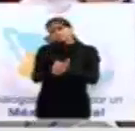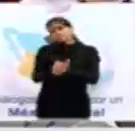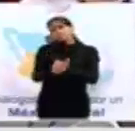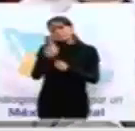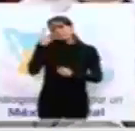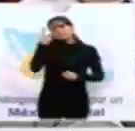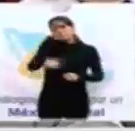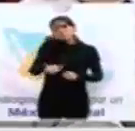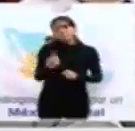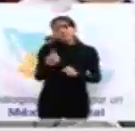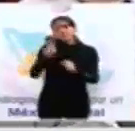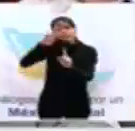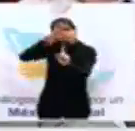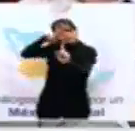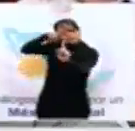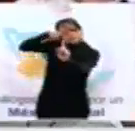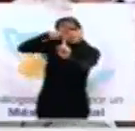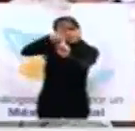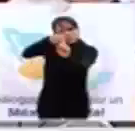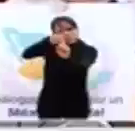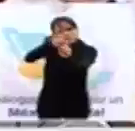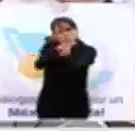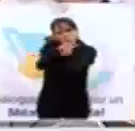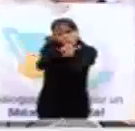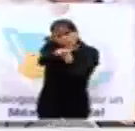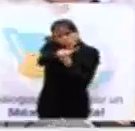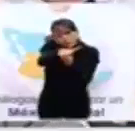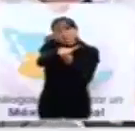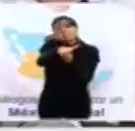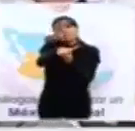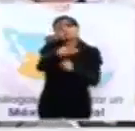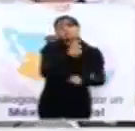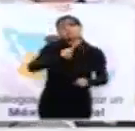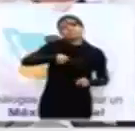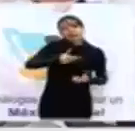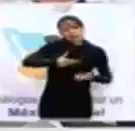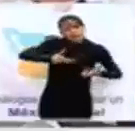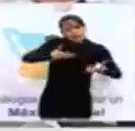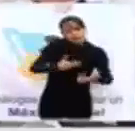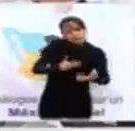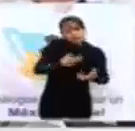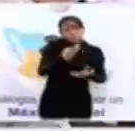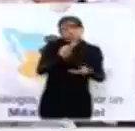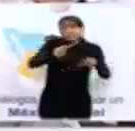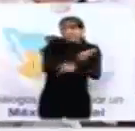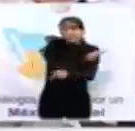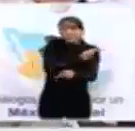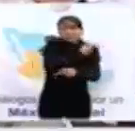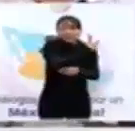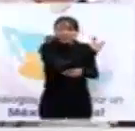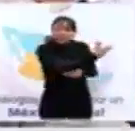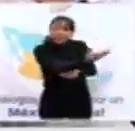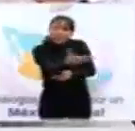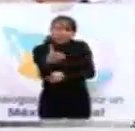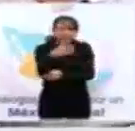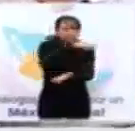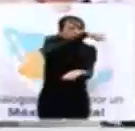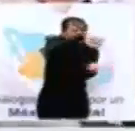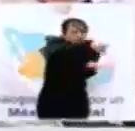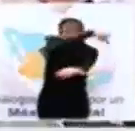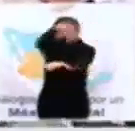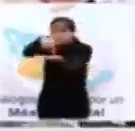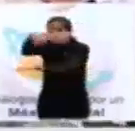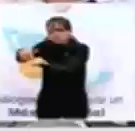precisamente tener como objetivo y meta trazado el intento que se está haciendo de